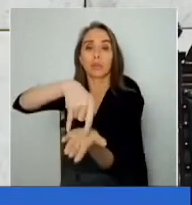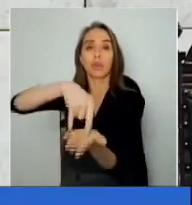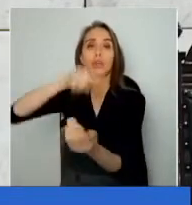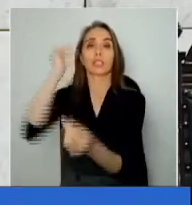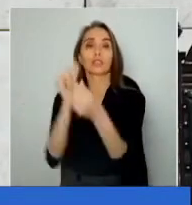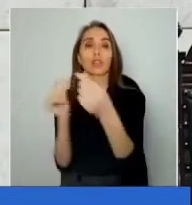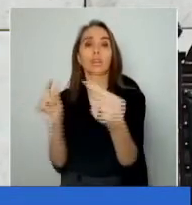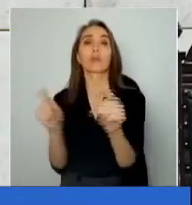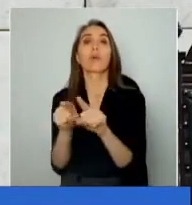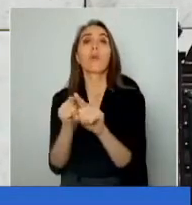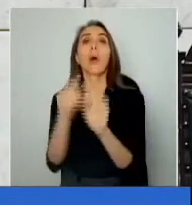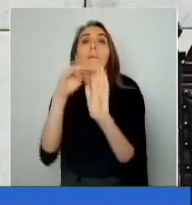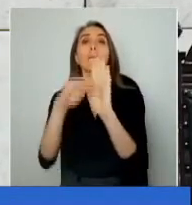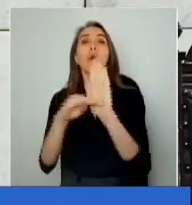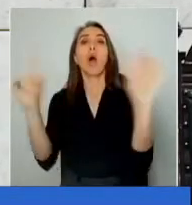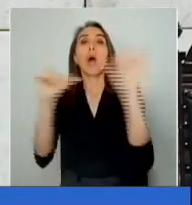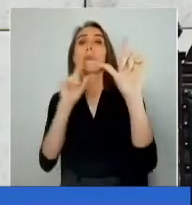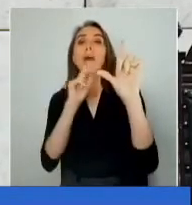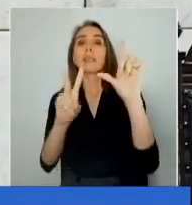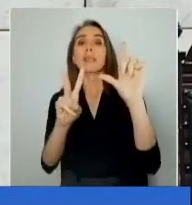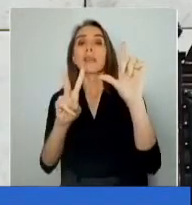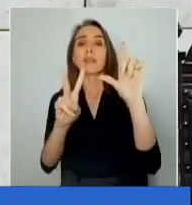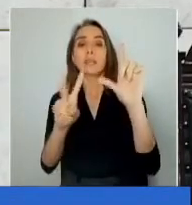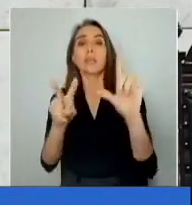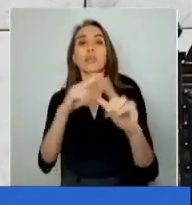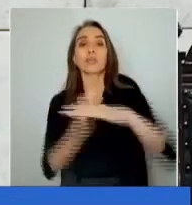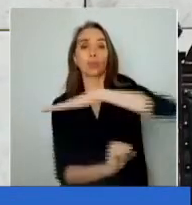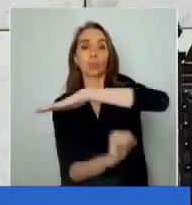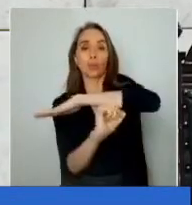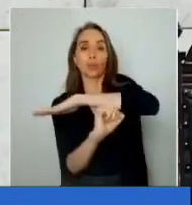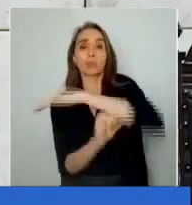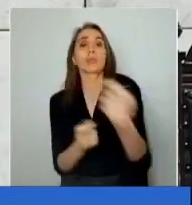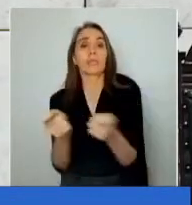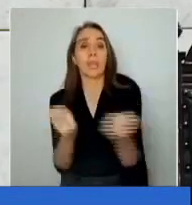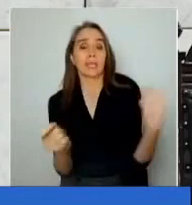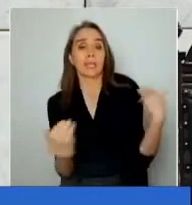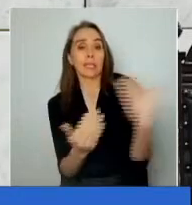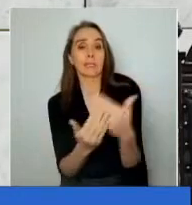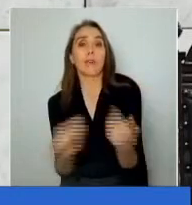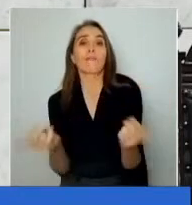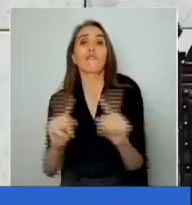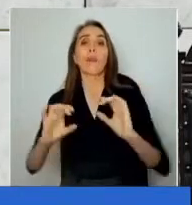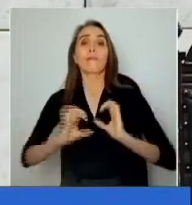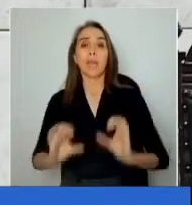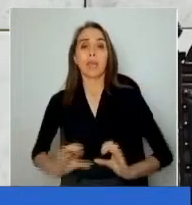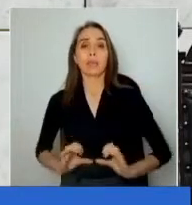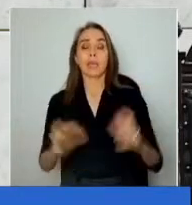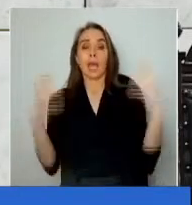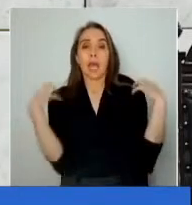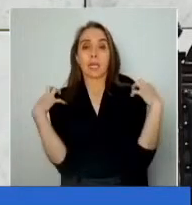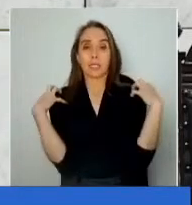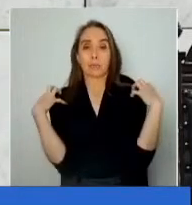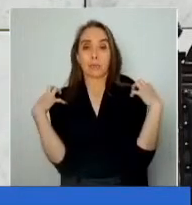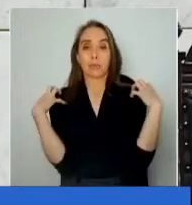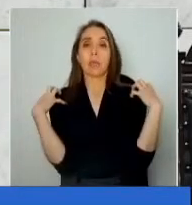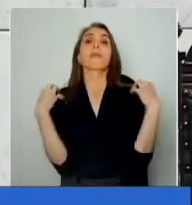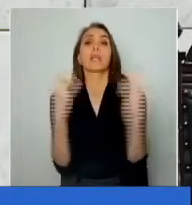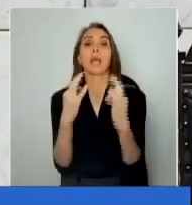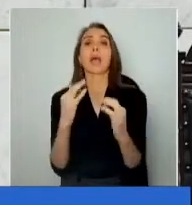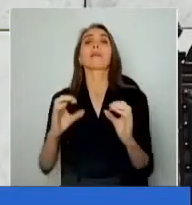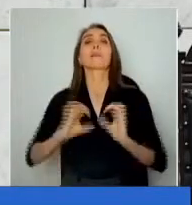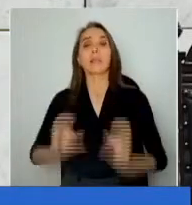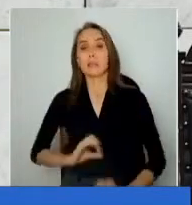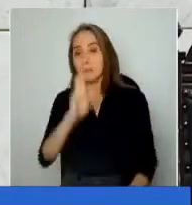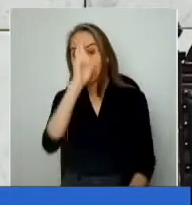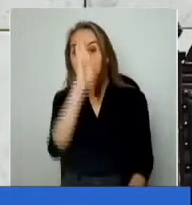show Un Pilar de nuestra gestión ha sido reponer una ética de la responsabilidad y del respeto el día de